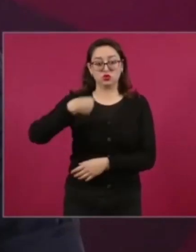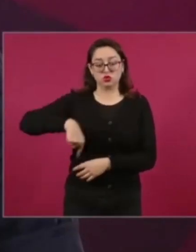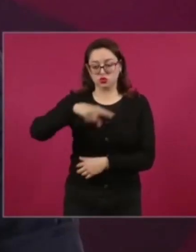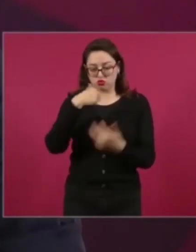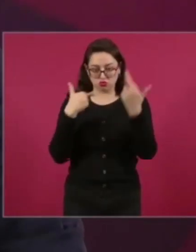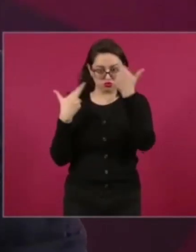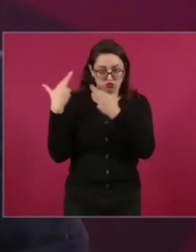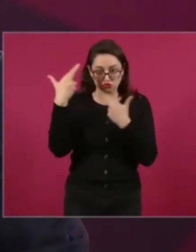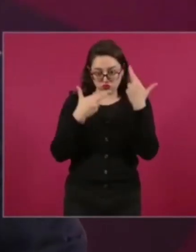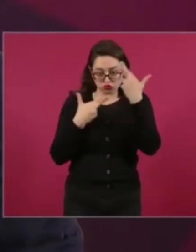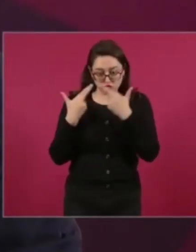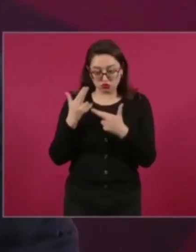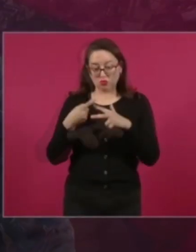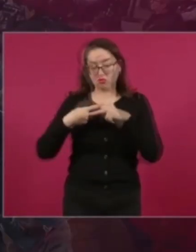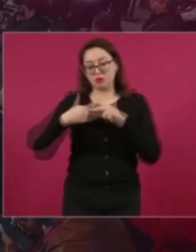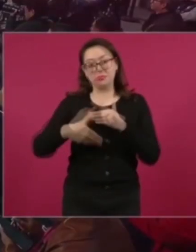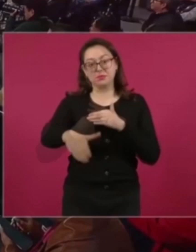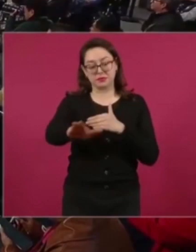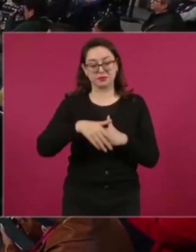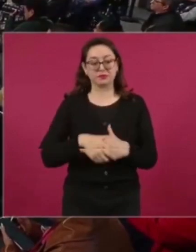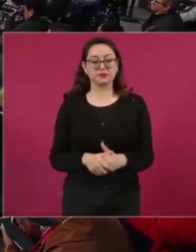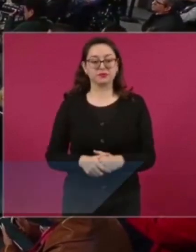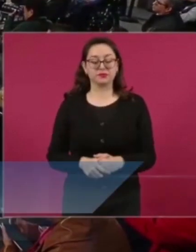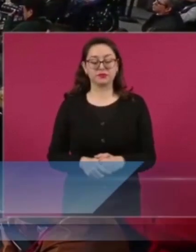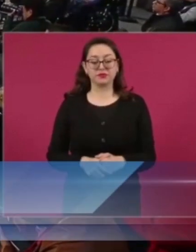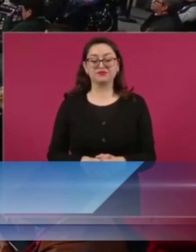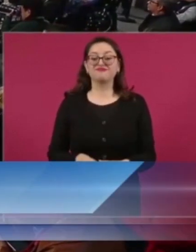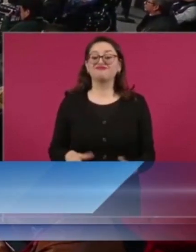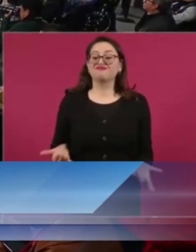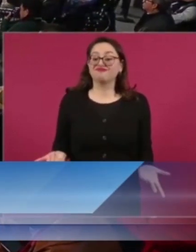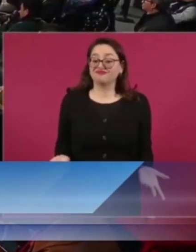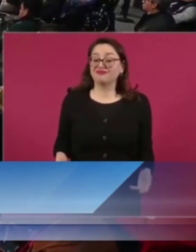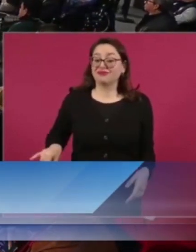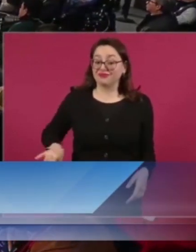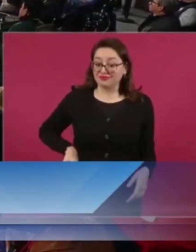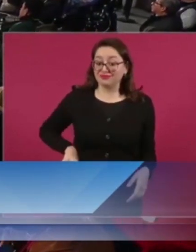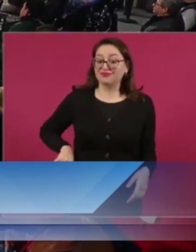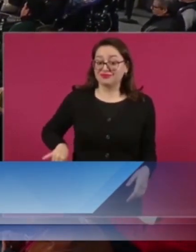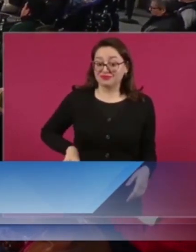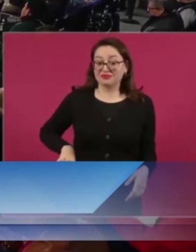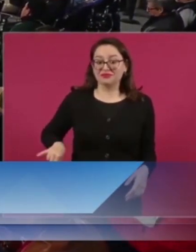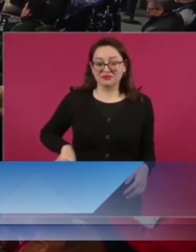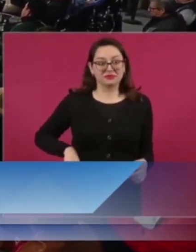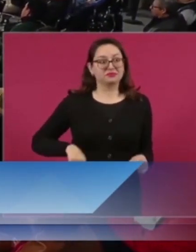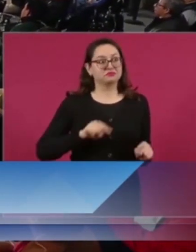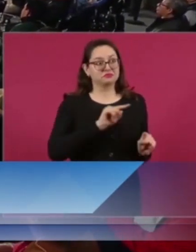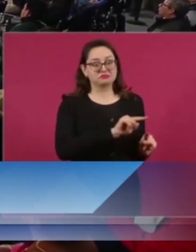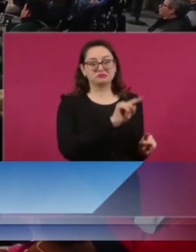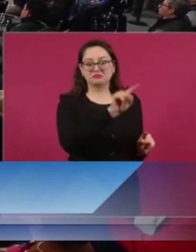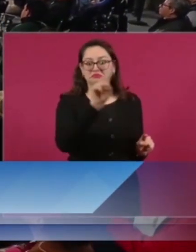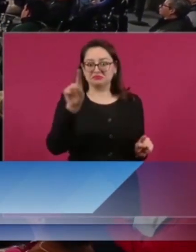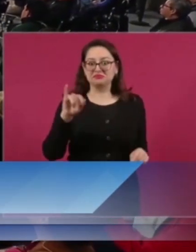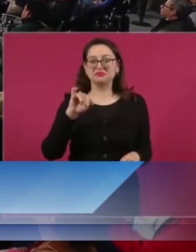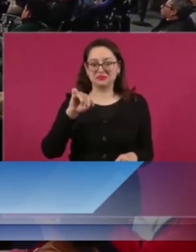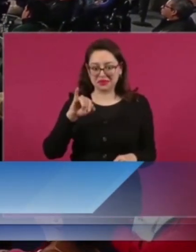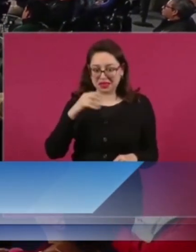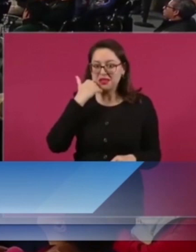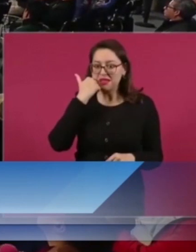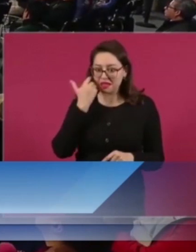construirlos, posteriormente. Pero es muy interesante que estén respondiendo, y